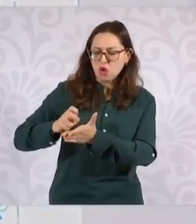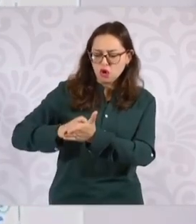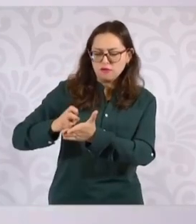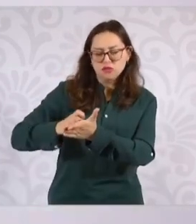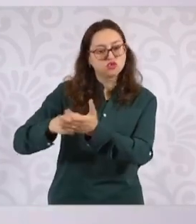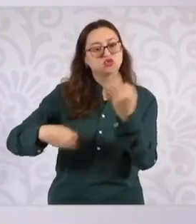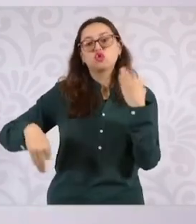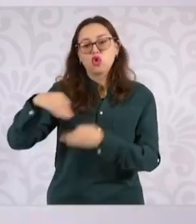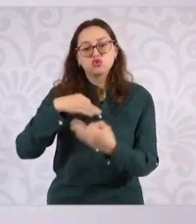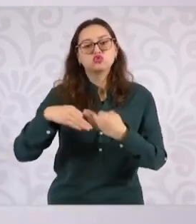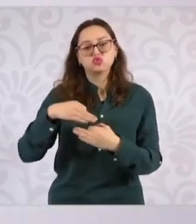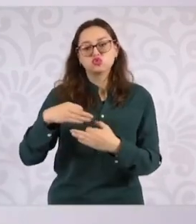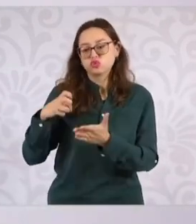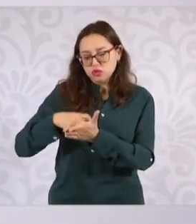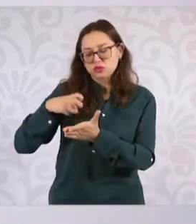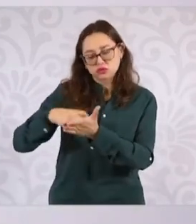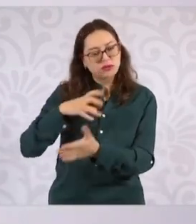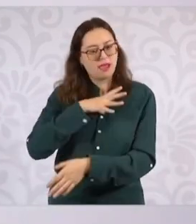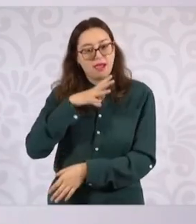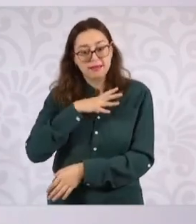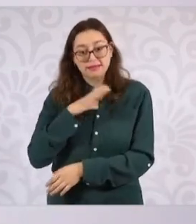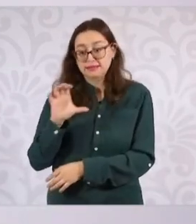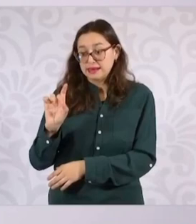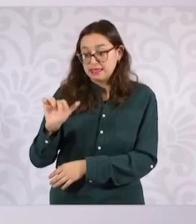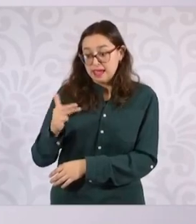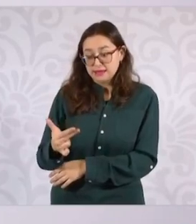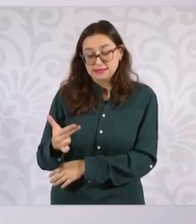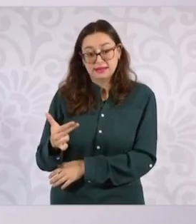somos perfectibles. Entonces, la Comisión Nacional de Derechos